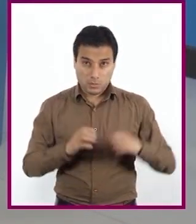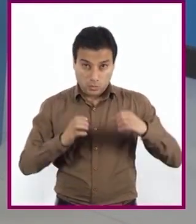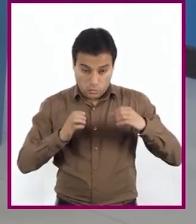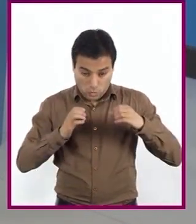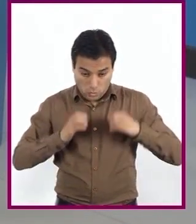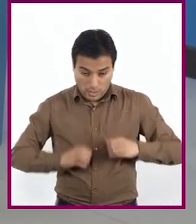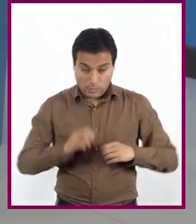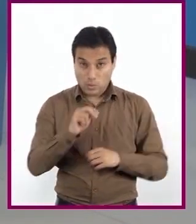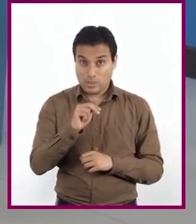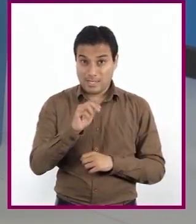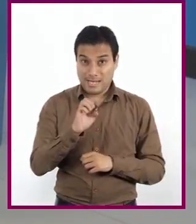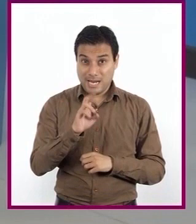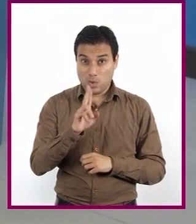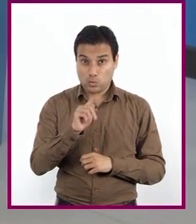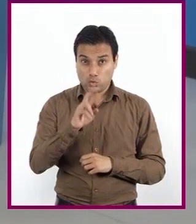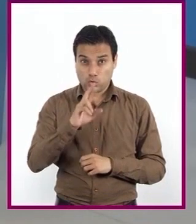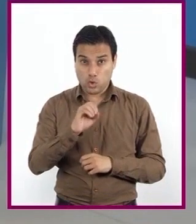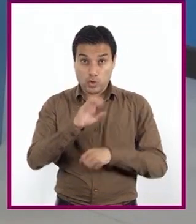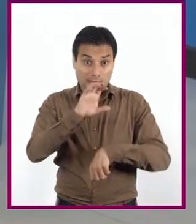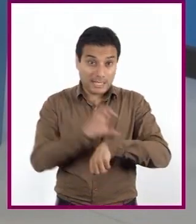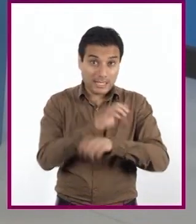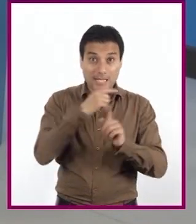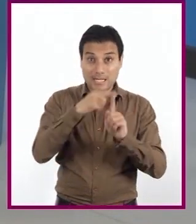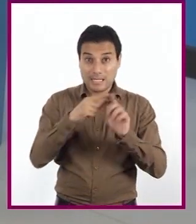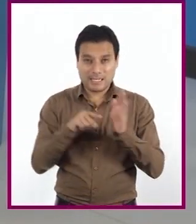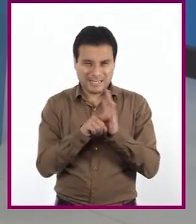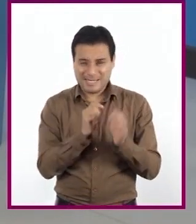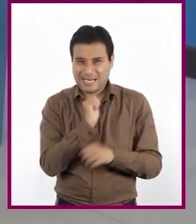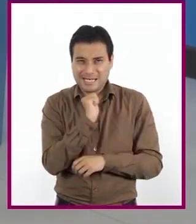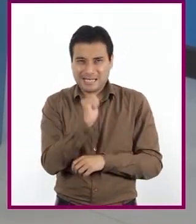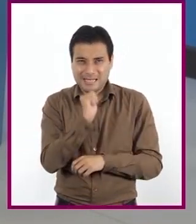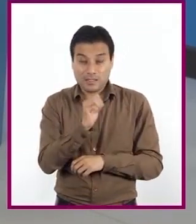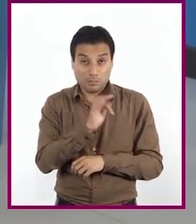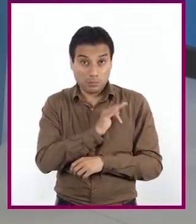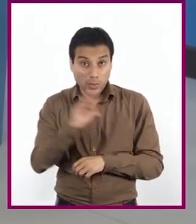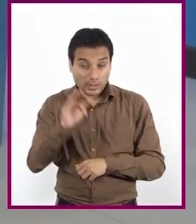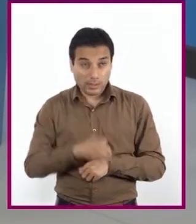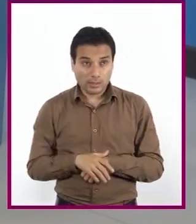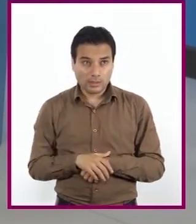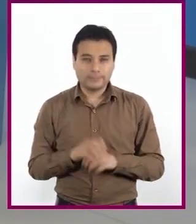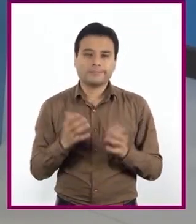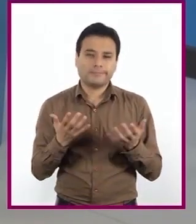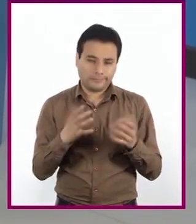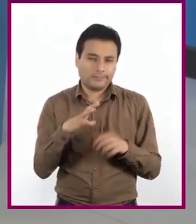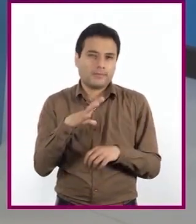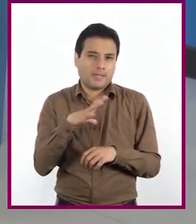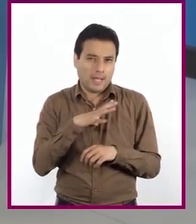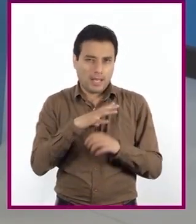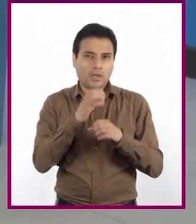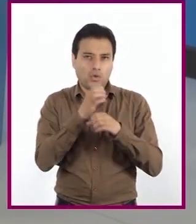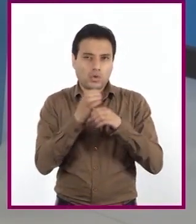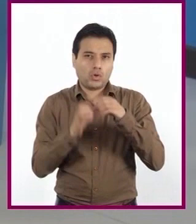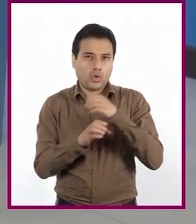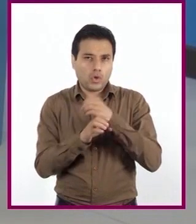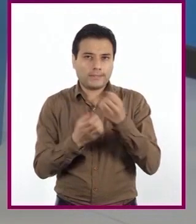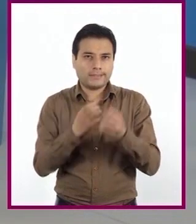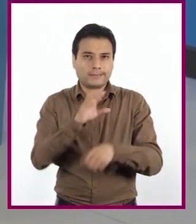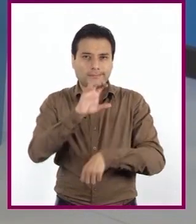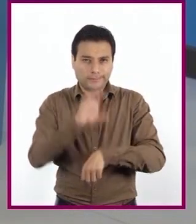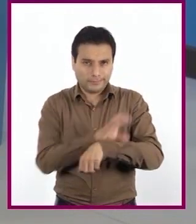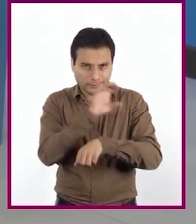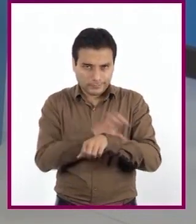todo el tiempo precisamente para evitar los toques? Bueno, podemos hablar de que existen materiales que son aislantes,